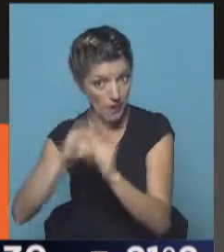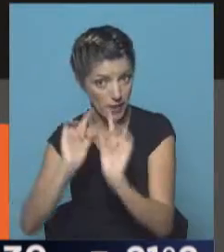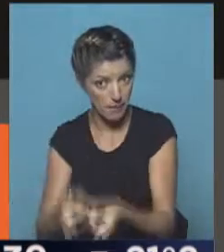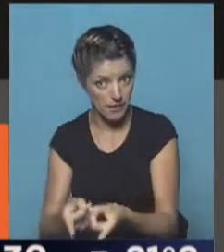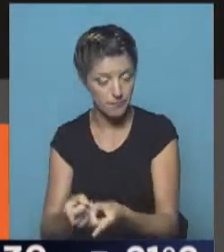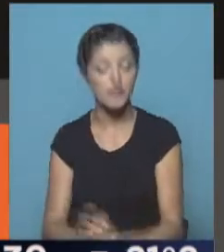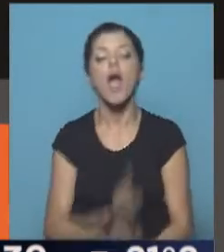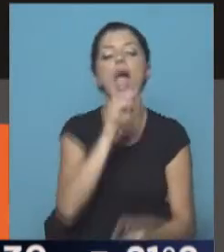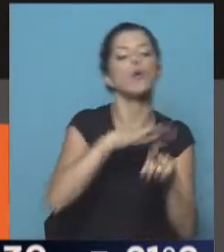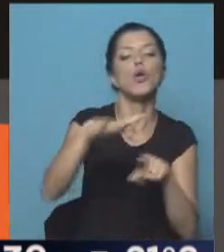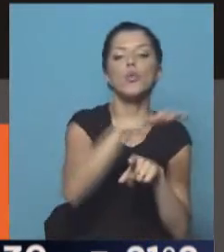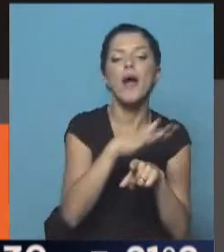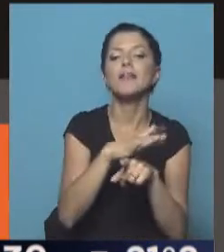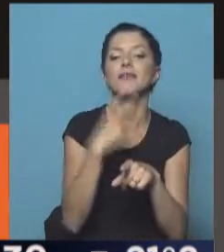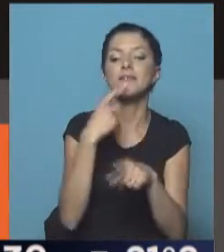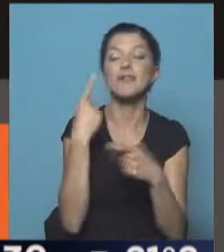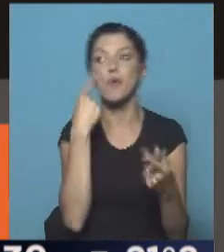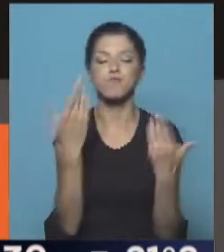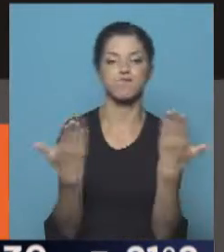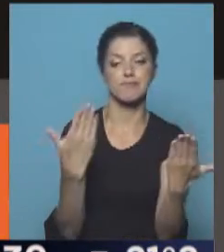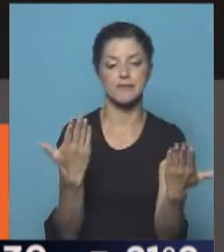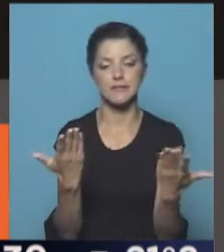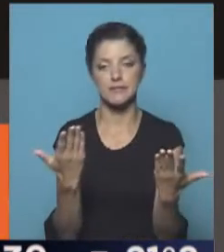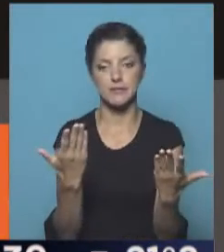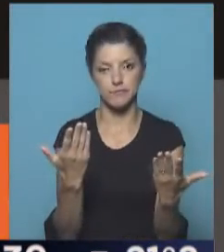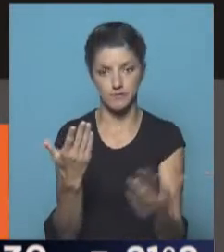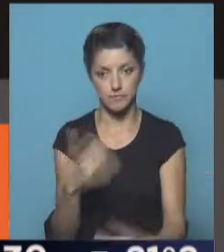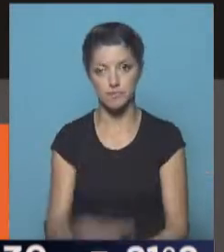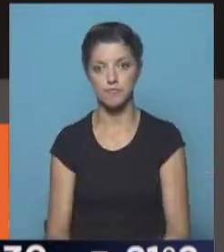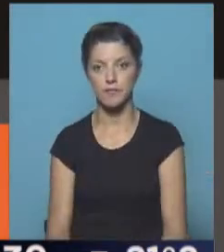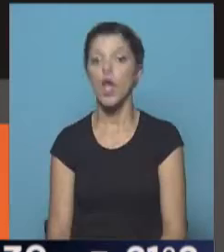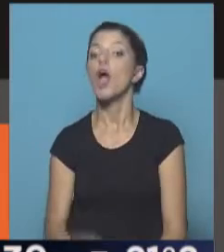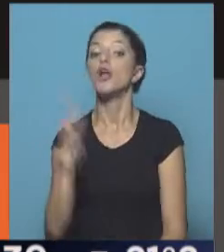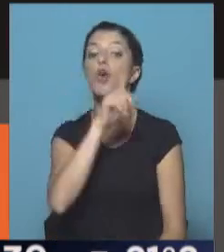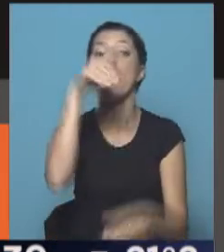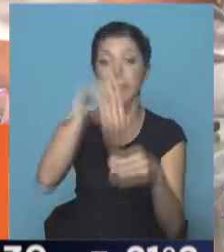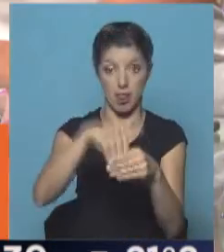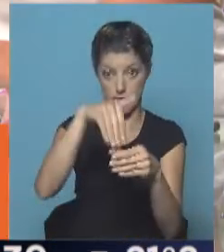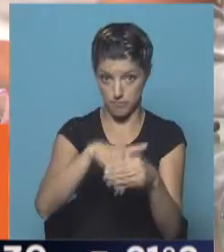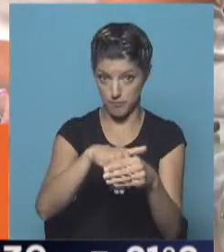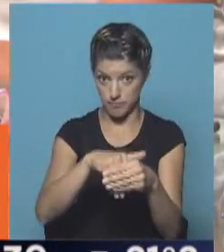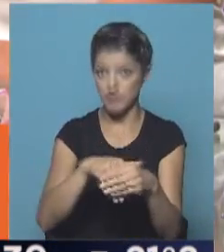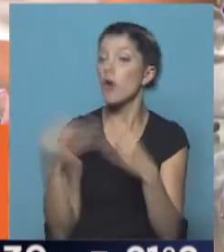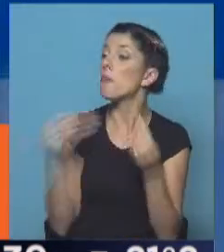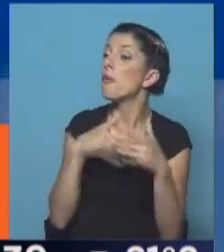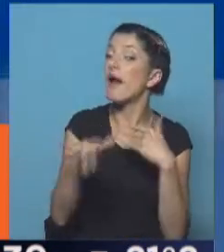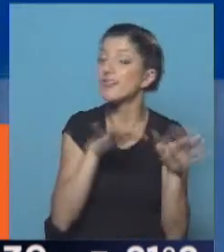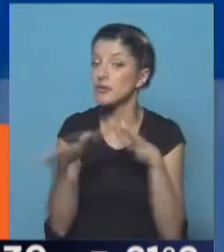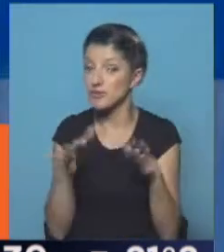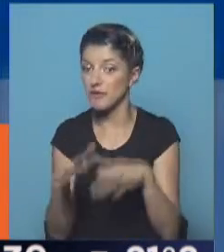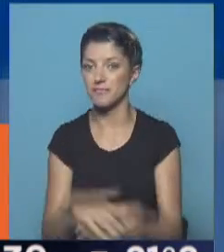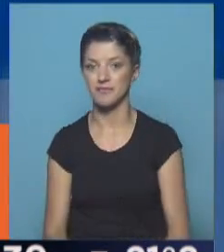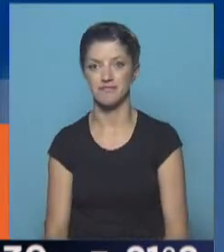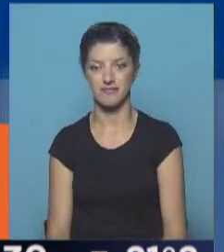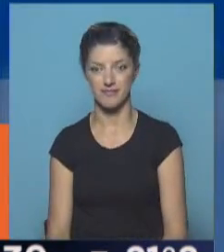ven que el margen es amplio en el voto popular, no en el electoral. ¿Cómo van los tiros, Natalia? Sí, gran